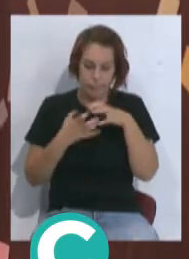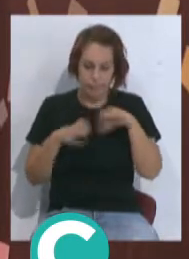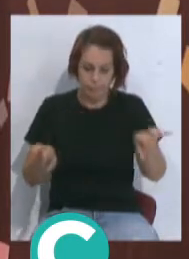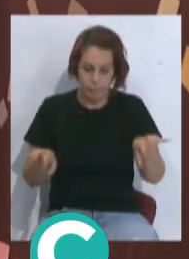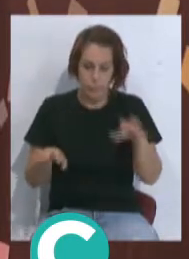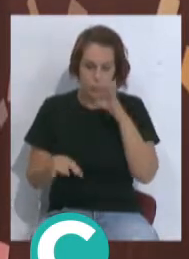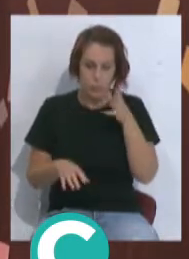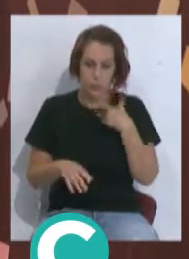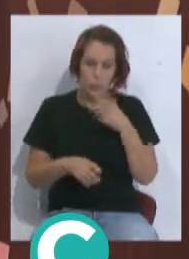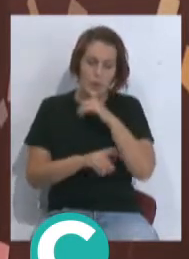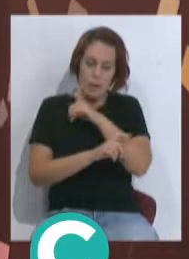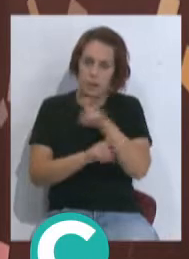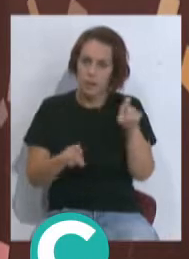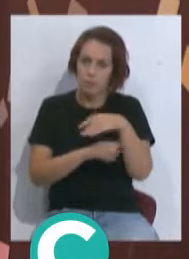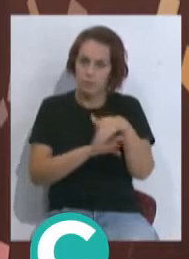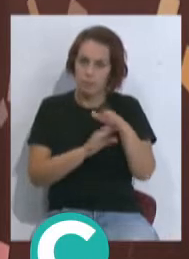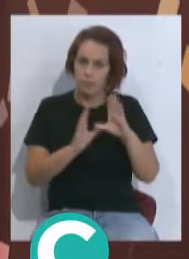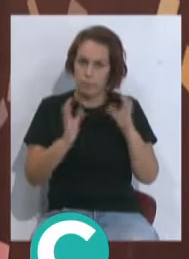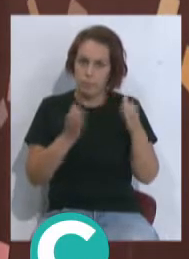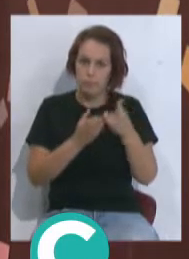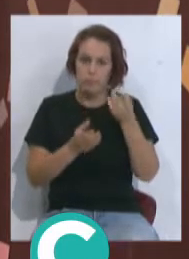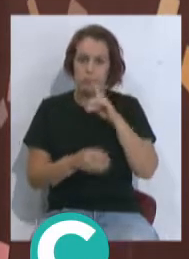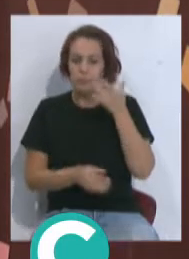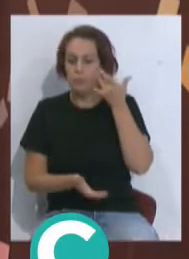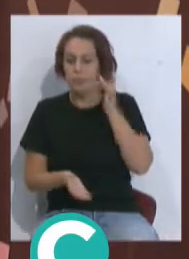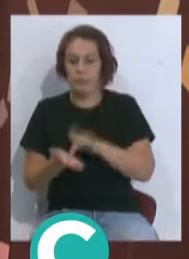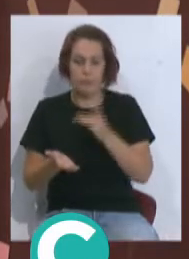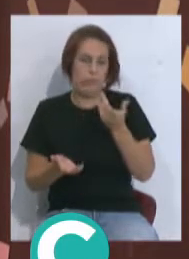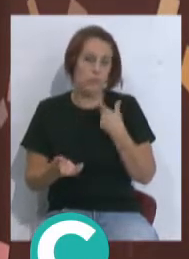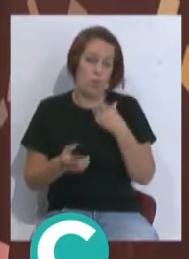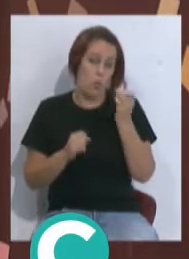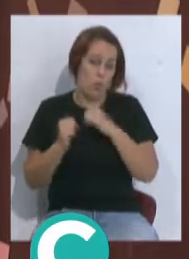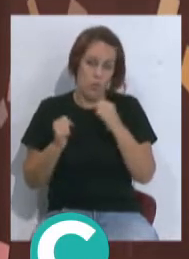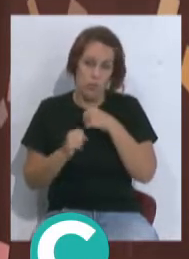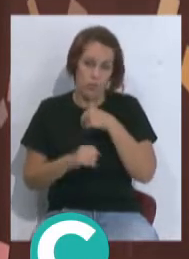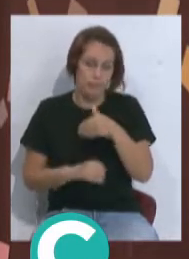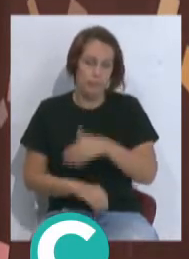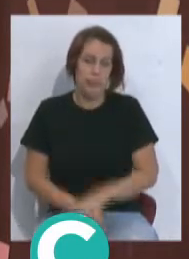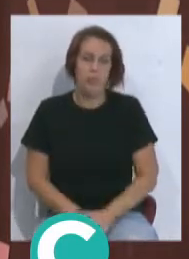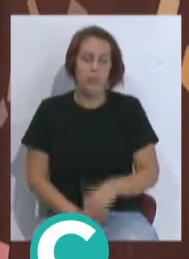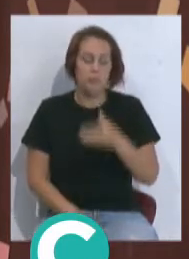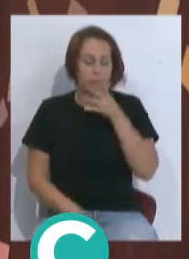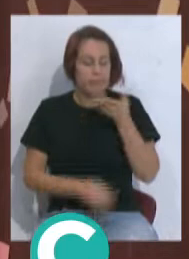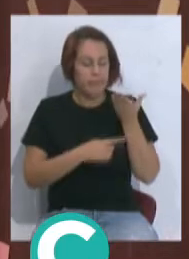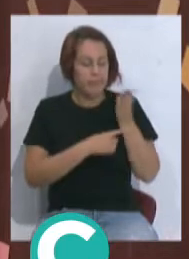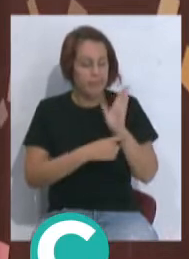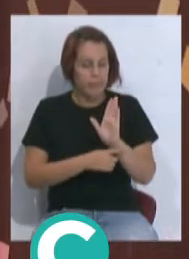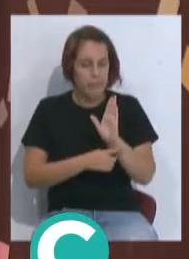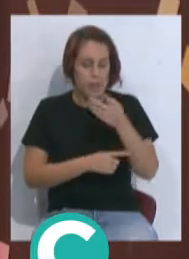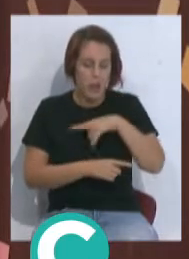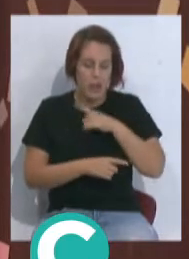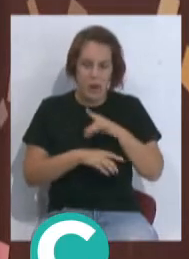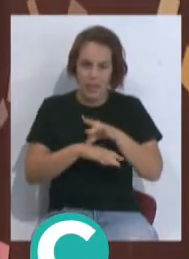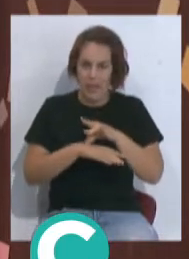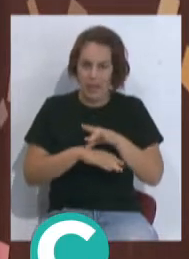tener con el anuncio realizado por las callejeras y por otra parte con las fechas en que se va a celebrar el concurso de agrupaciones. Paso a presentarles a